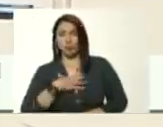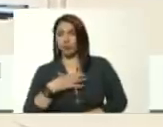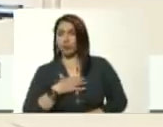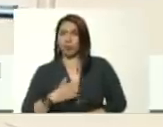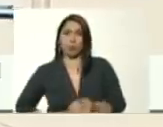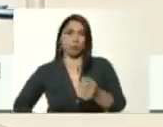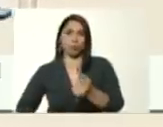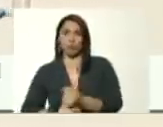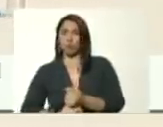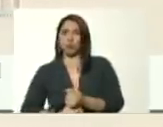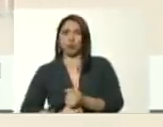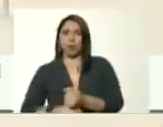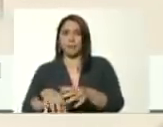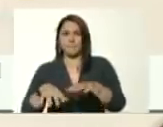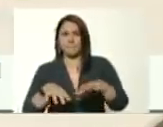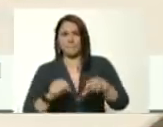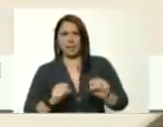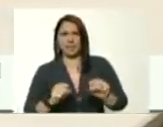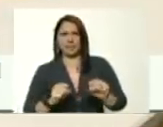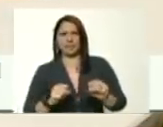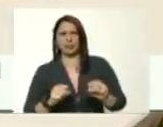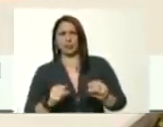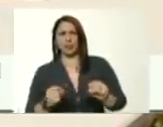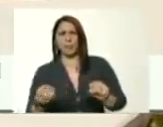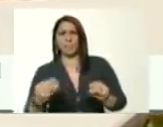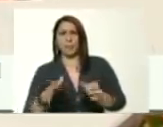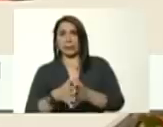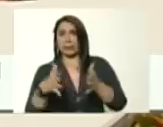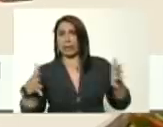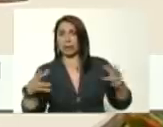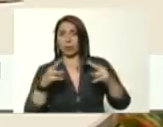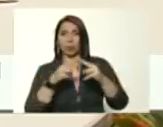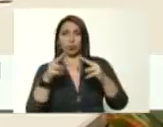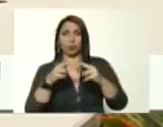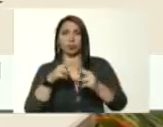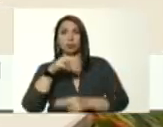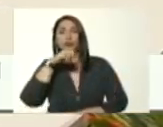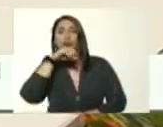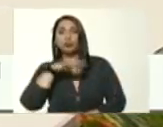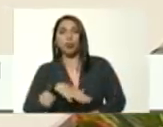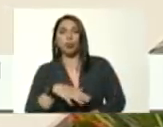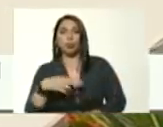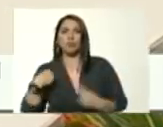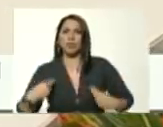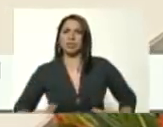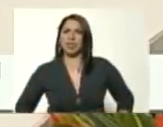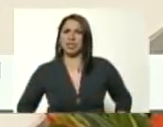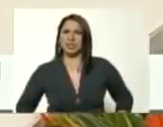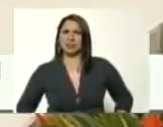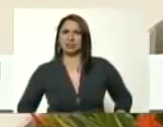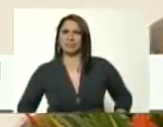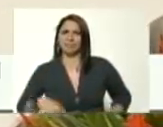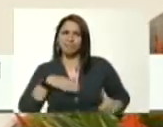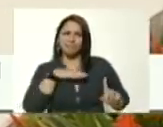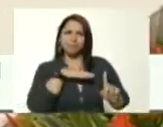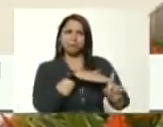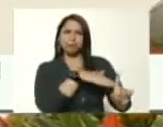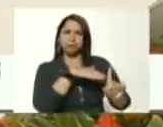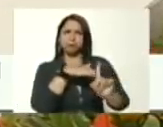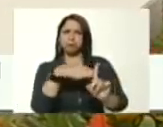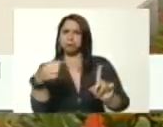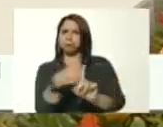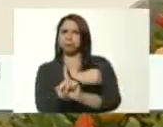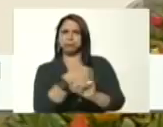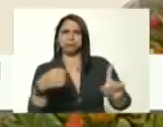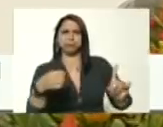el imperio más cruel y más grande que haya conocido la historia de la humanidad pues se enseñó de manera brutal y aún lo